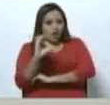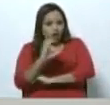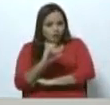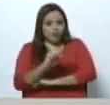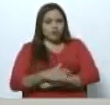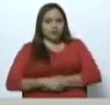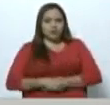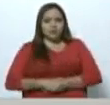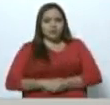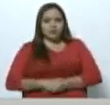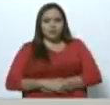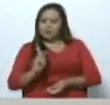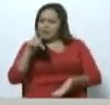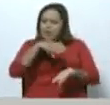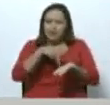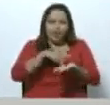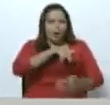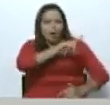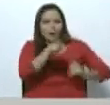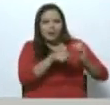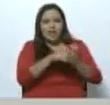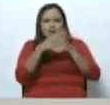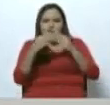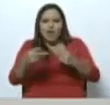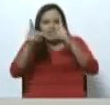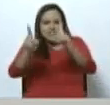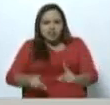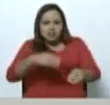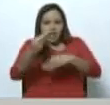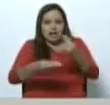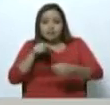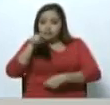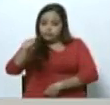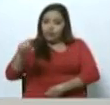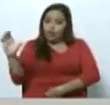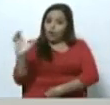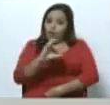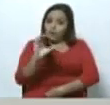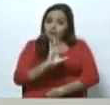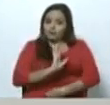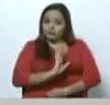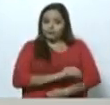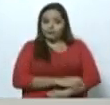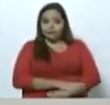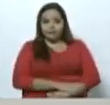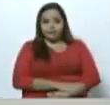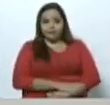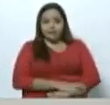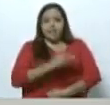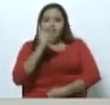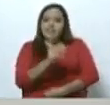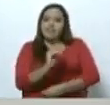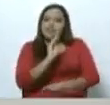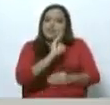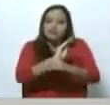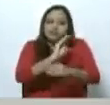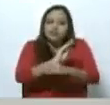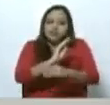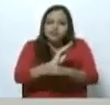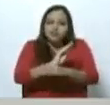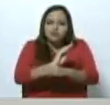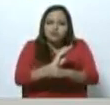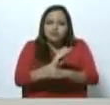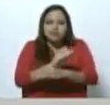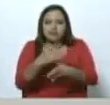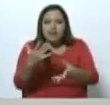presencia absoluta en todas las decisiones que se toman en ese país. Hay que tener cuidado con las